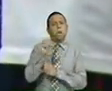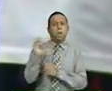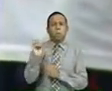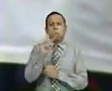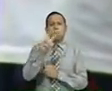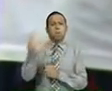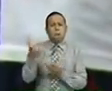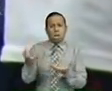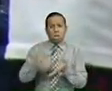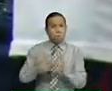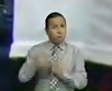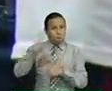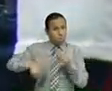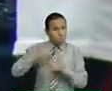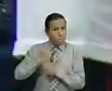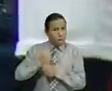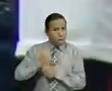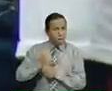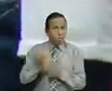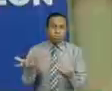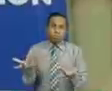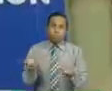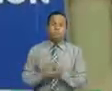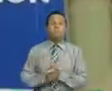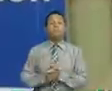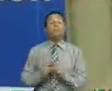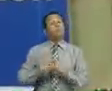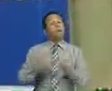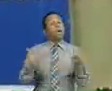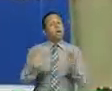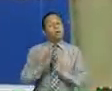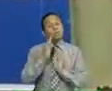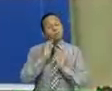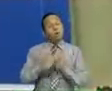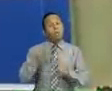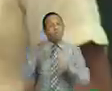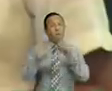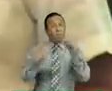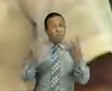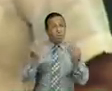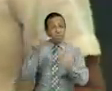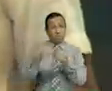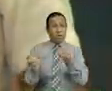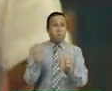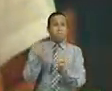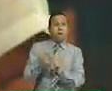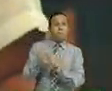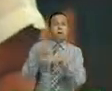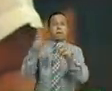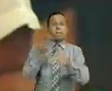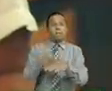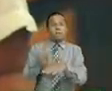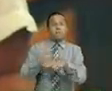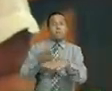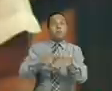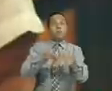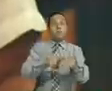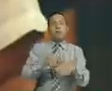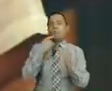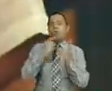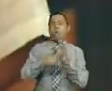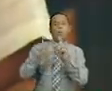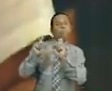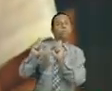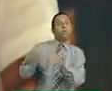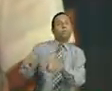irían más allá de funcionarios del gobierno provincial del Guayas que estarían implicados al consultar al prefecto sobre el caso de su esposa. Cada quien es